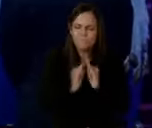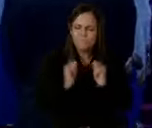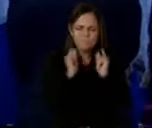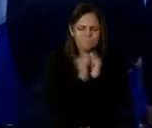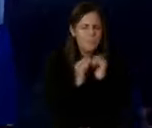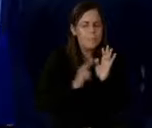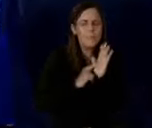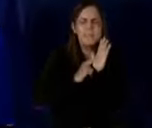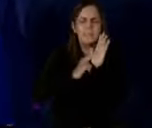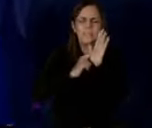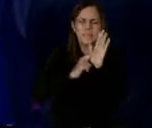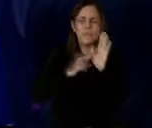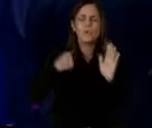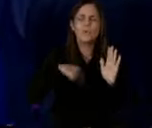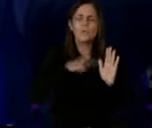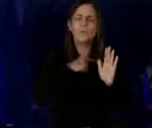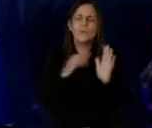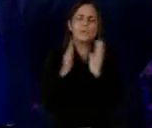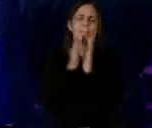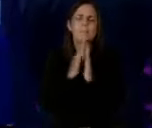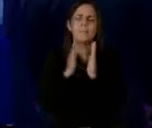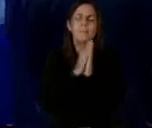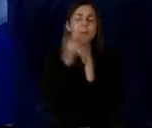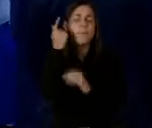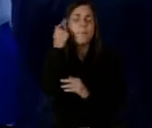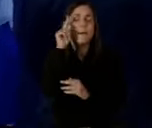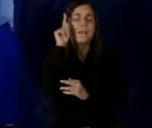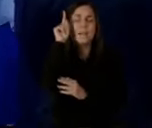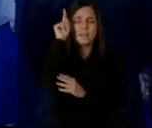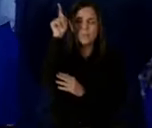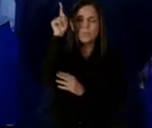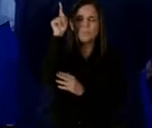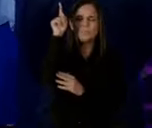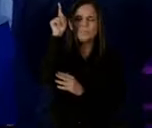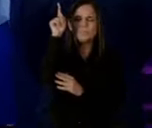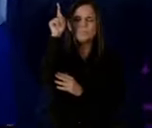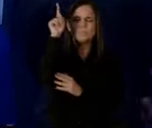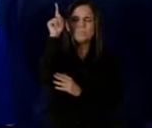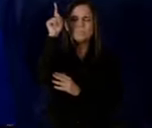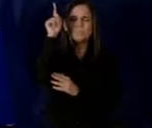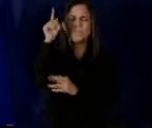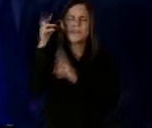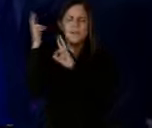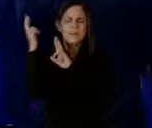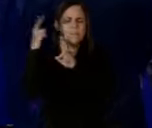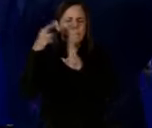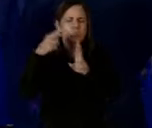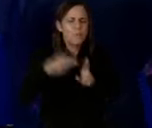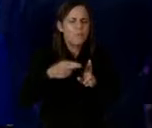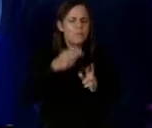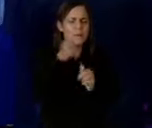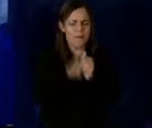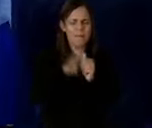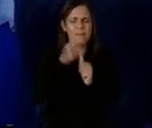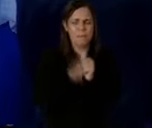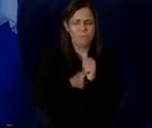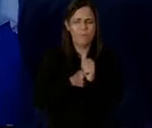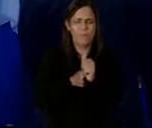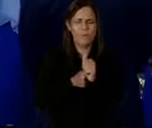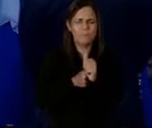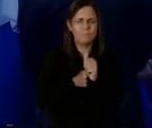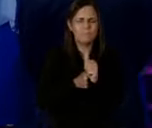estas peticiones para que tú, Señor, seas propicio, Señor, con cada una de ellas, Señor, conforme a tu voluntad, Padre,